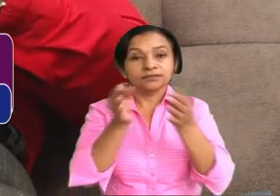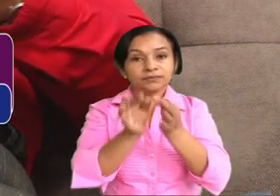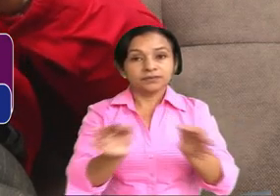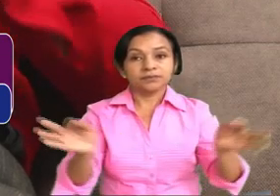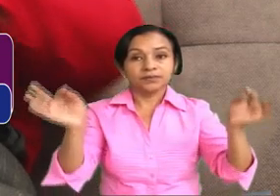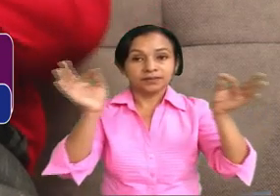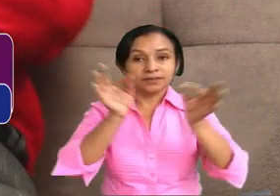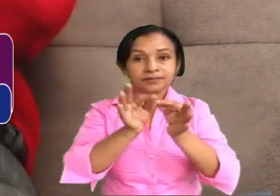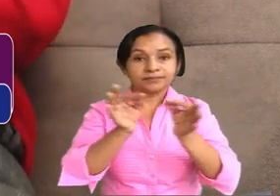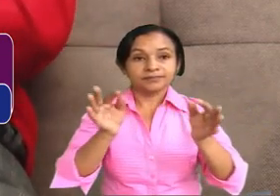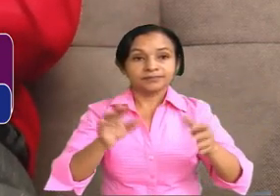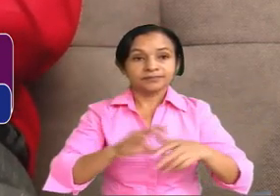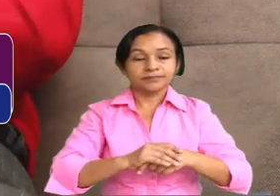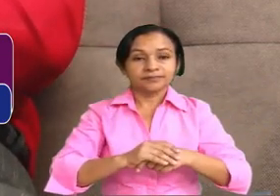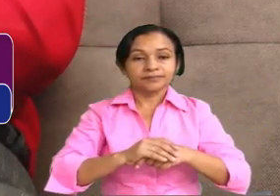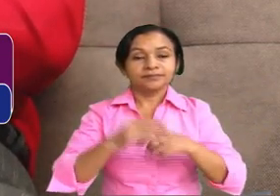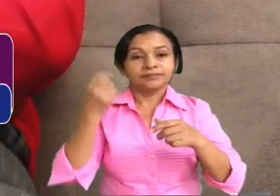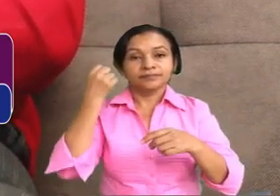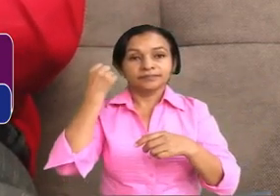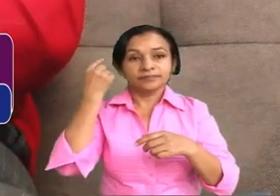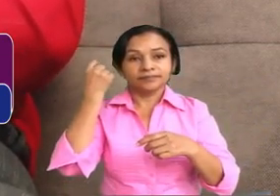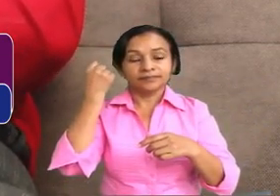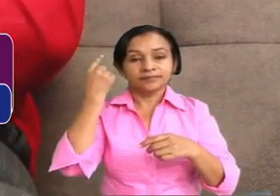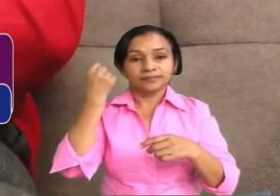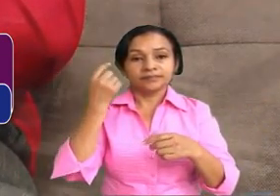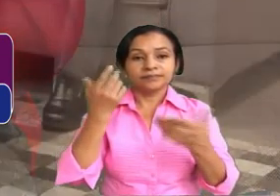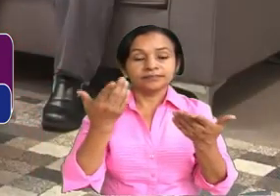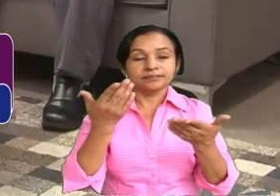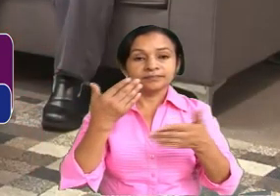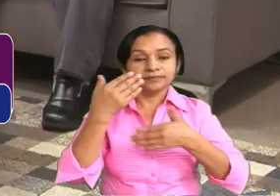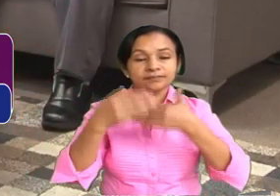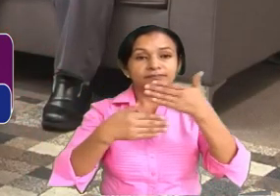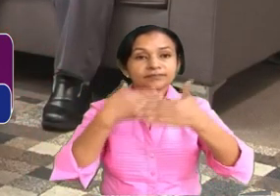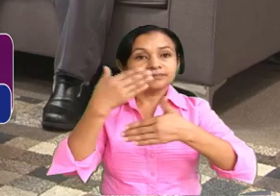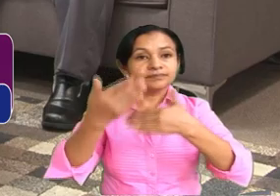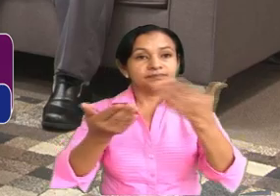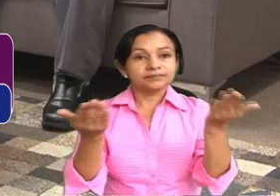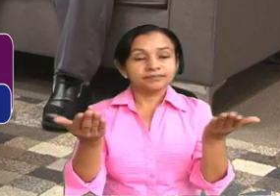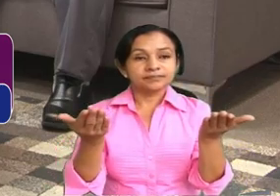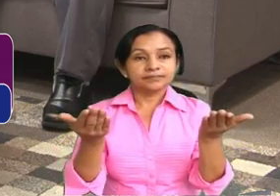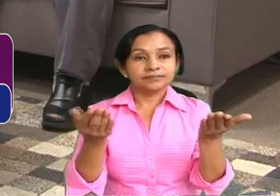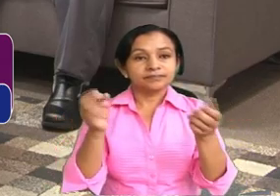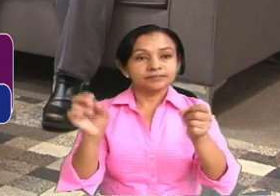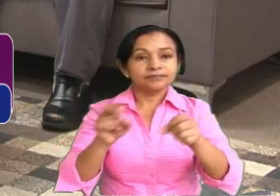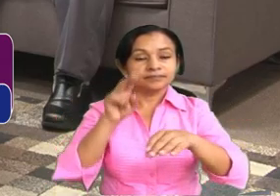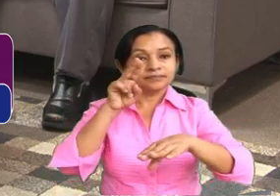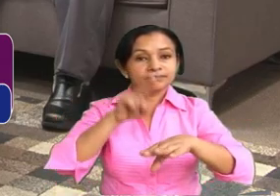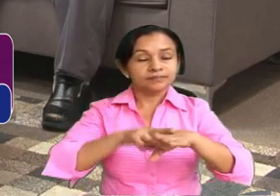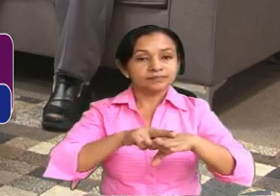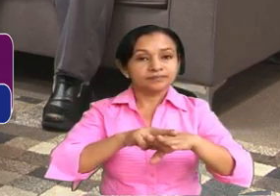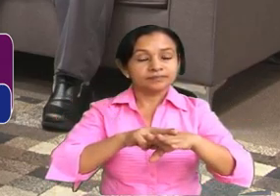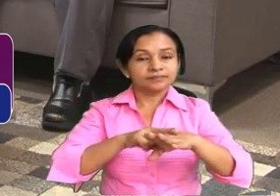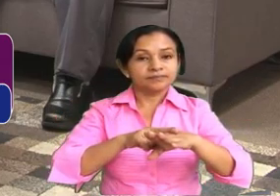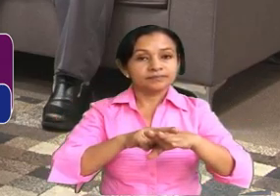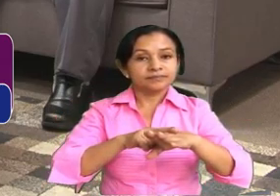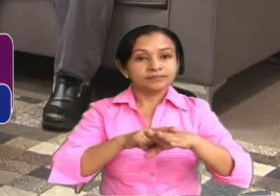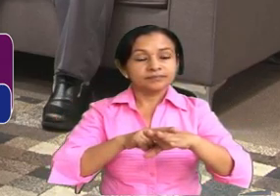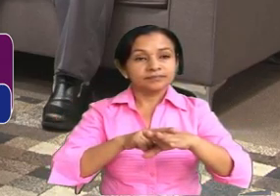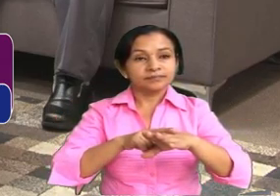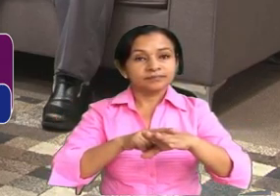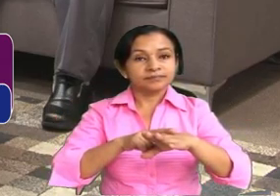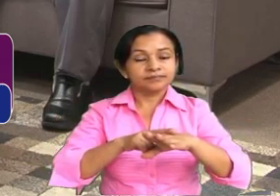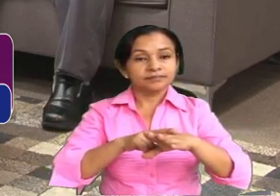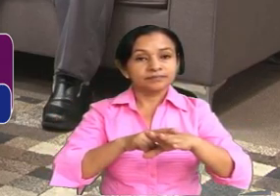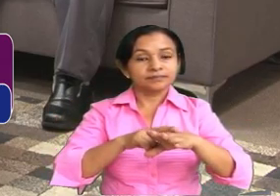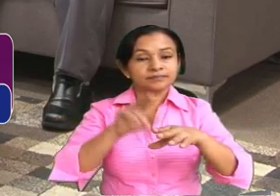impactante. Y entender también, compañera Evelyn, ese proceso a nivel nacional en el que precisamente el